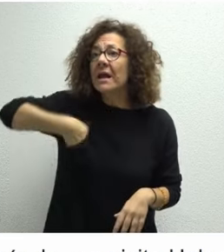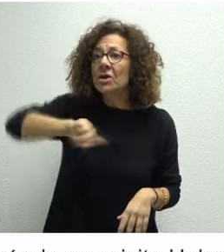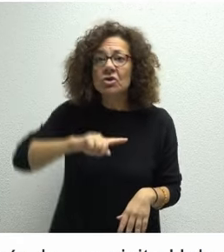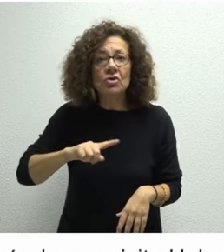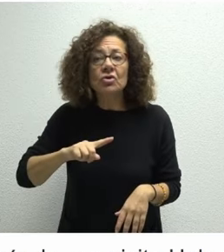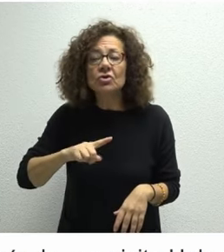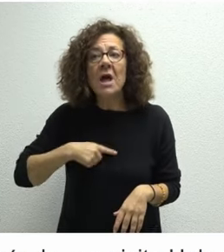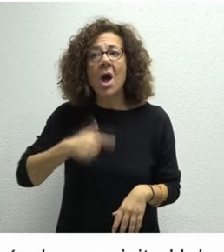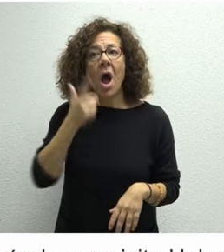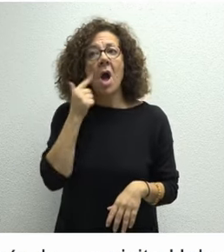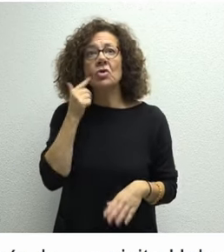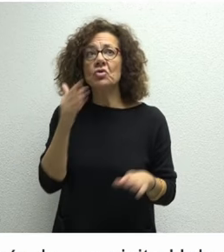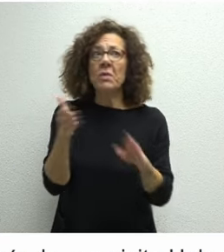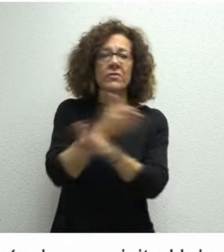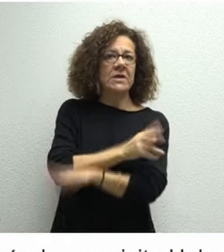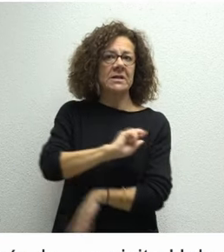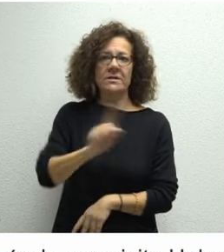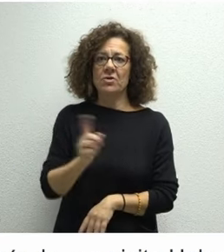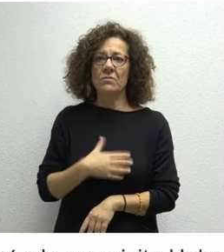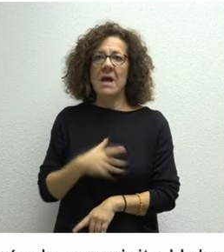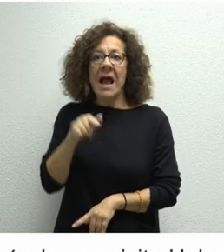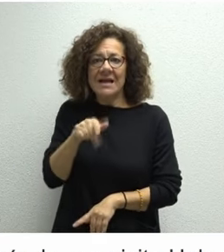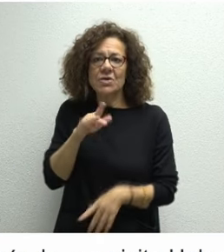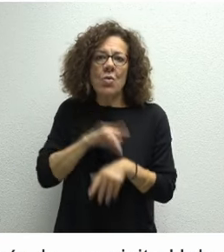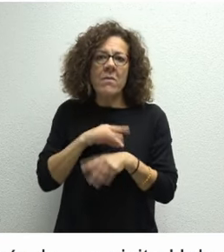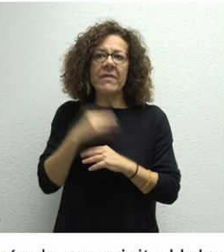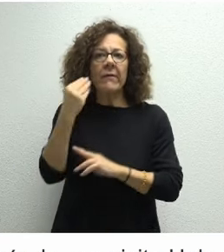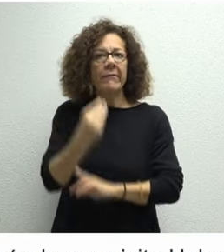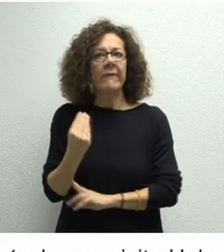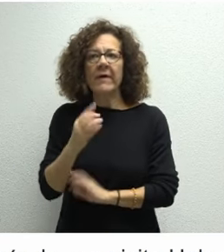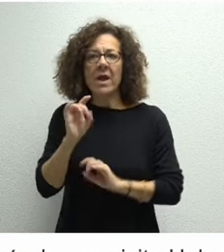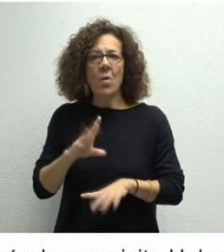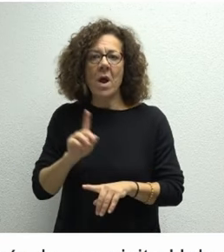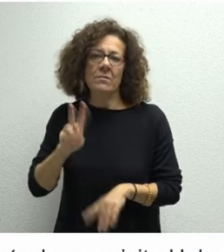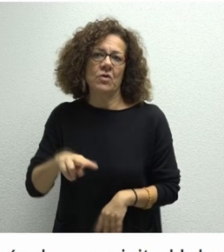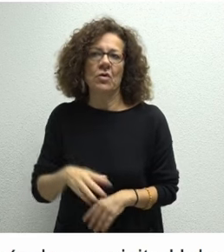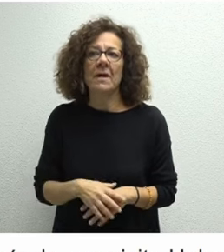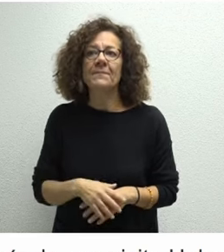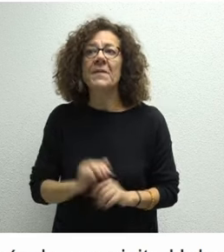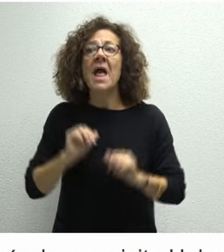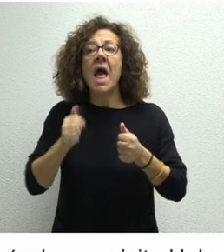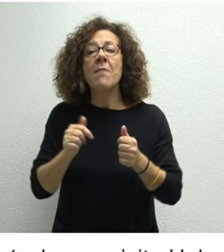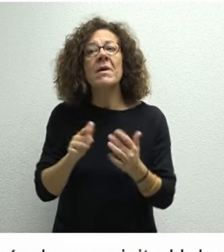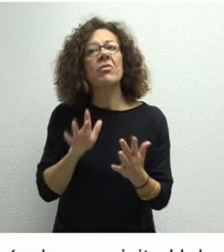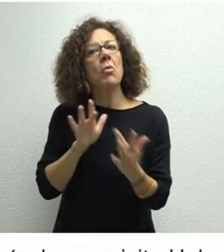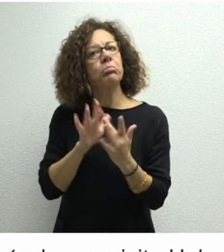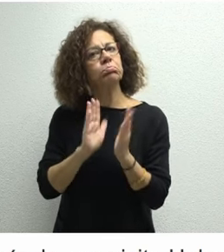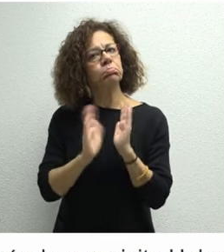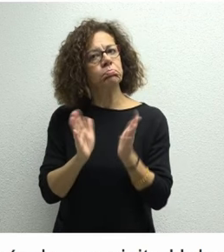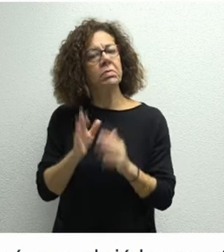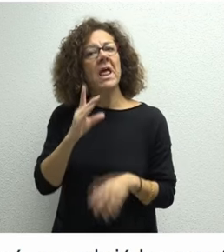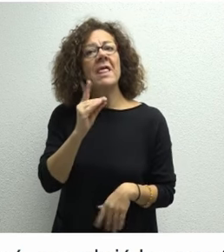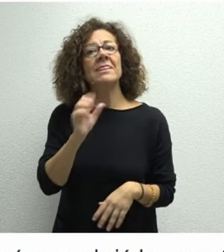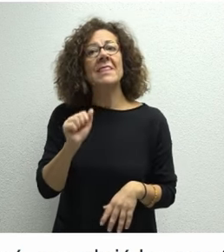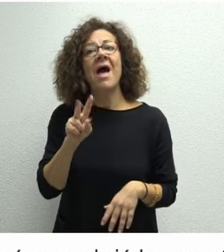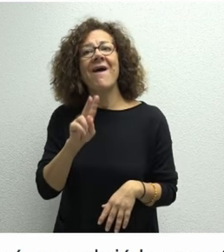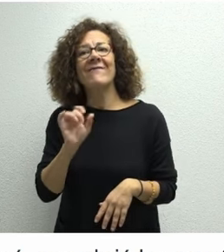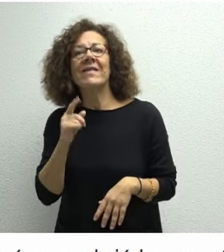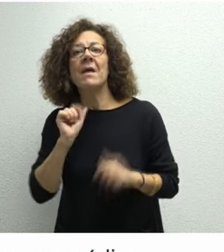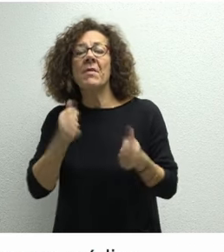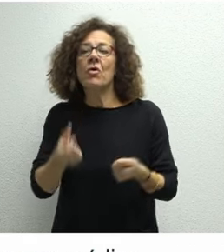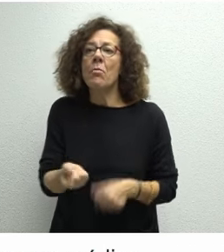estábamos acostumbrados a que nos tratara un médico empezó a tratar a David empezó con una serie de